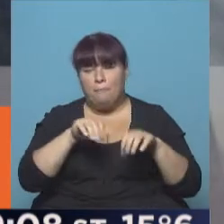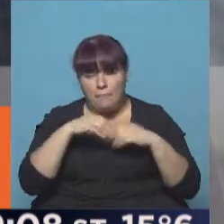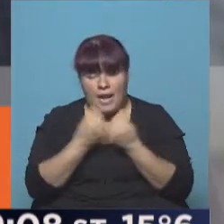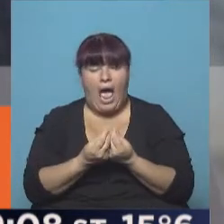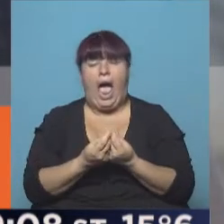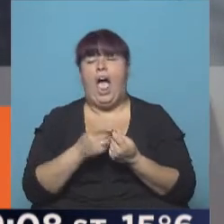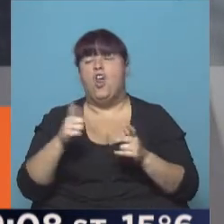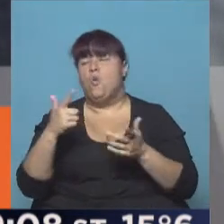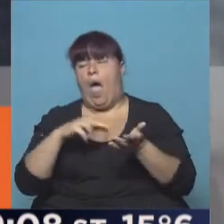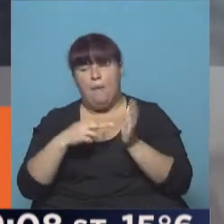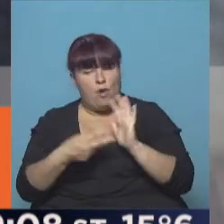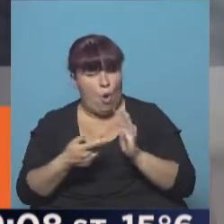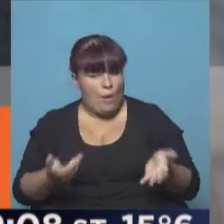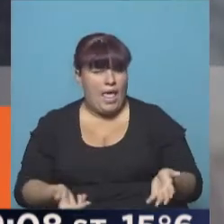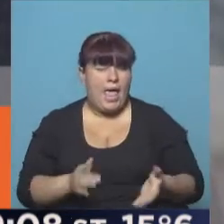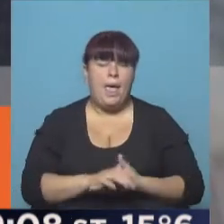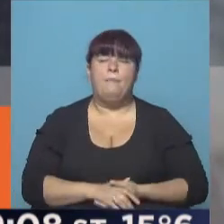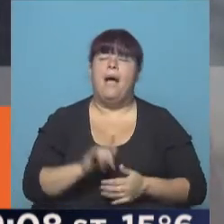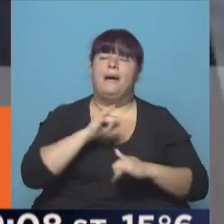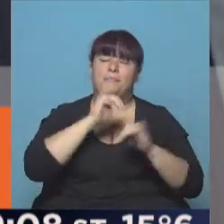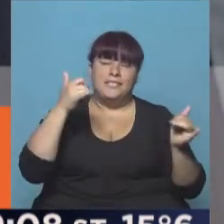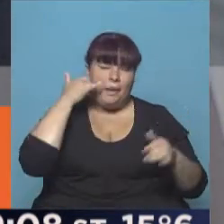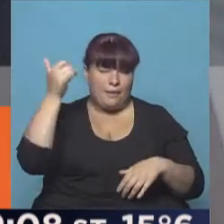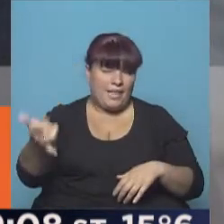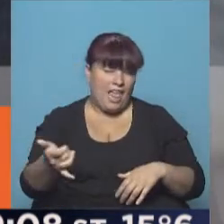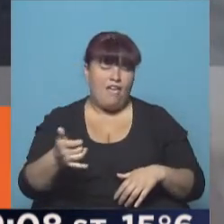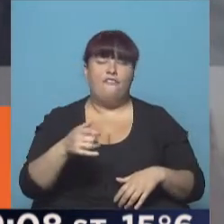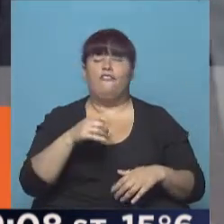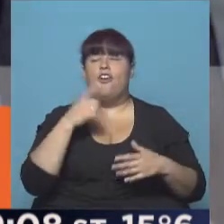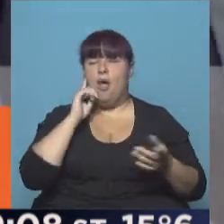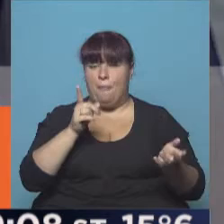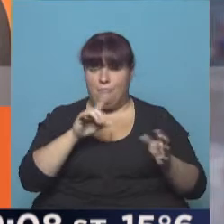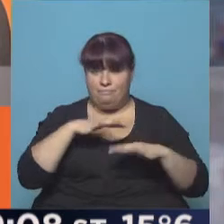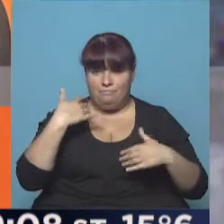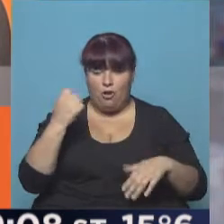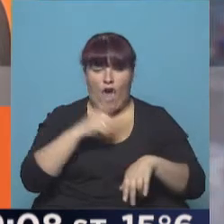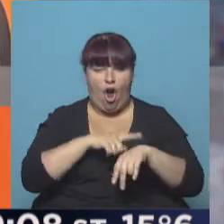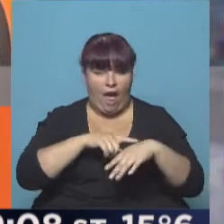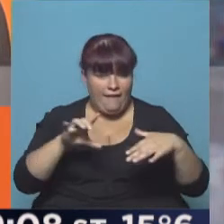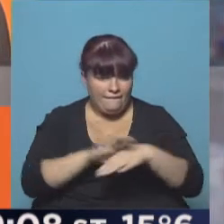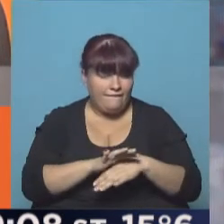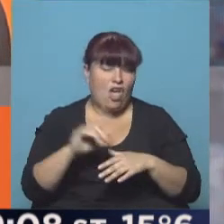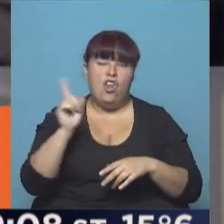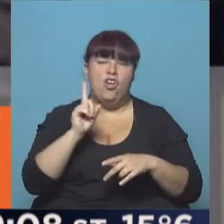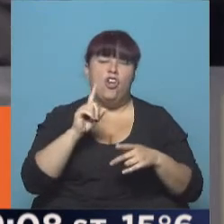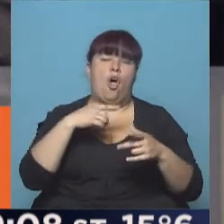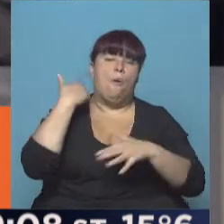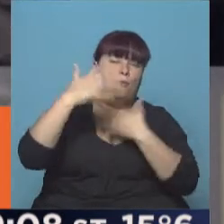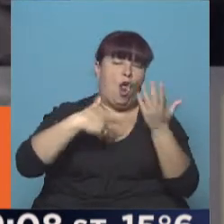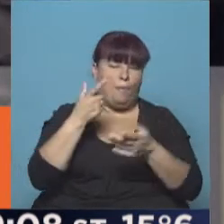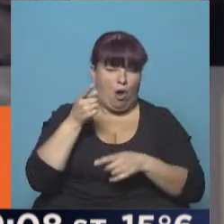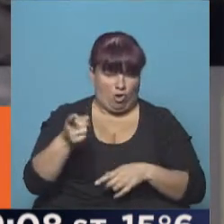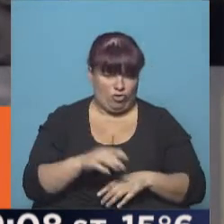que no hubiera conflictos, el llamado telefónico de rigor se produjera a un horario razonable y no hubiera ningún tipo de conflicto,